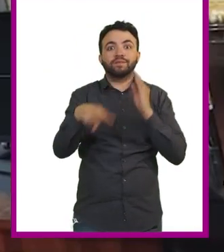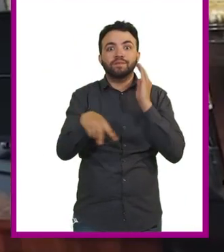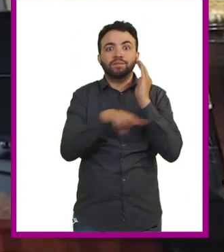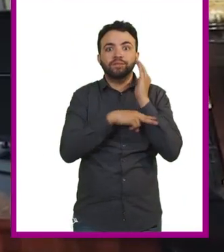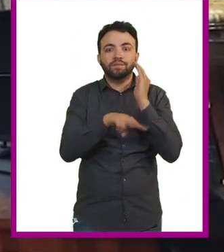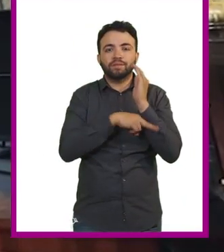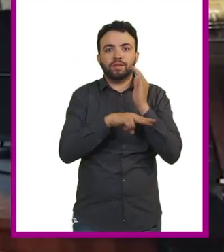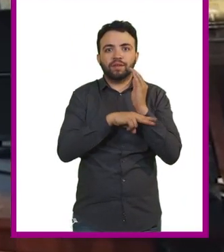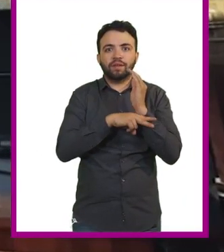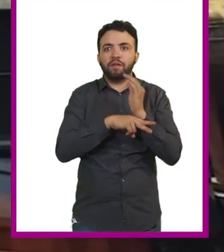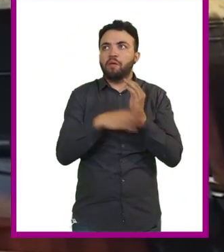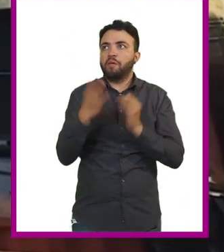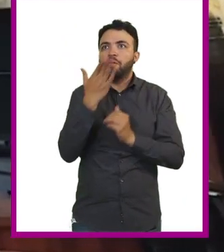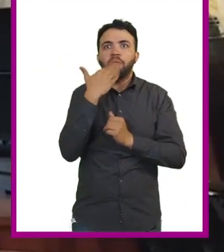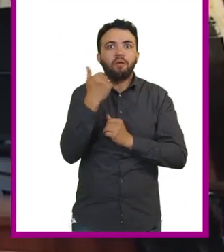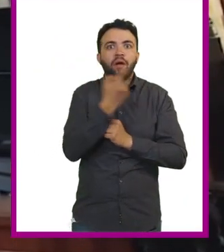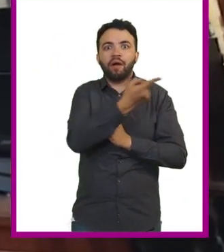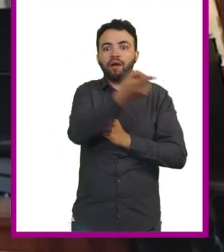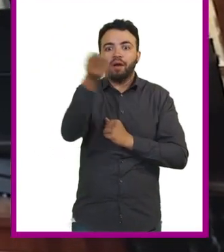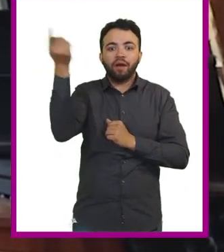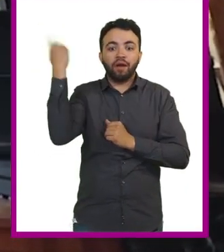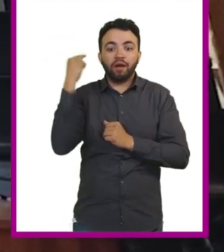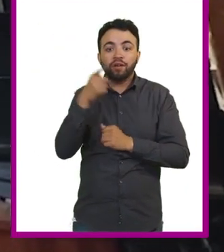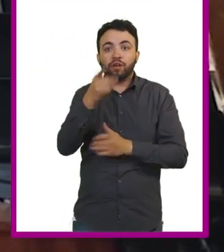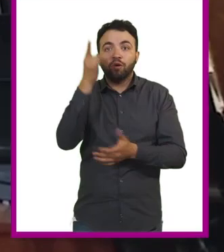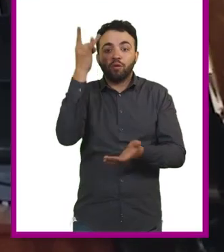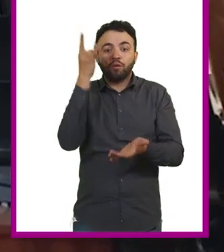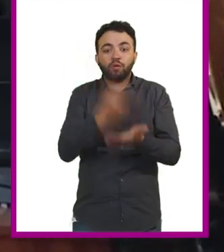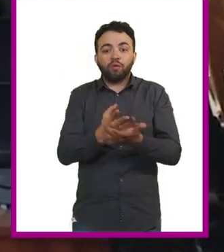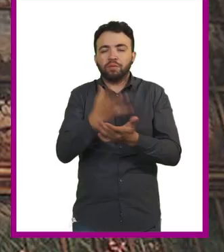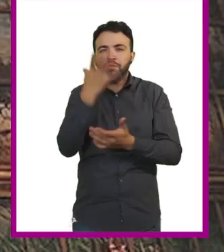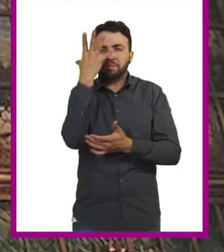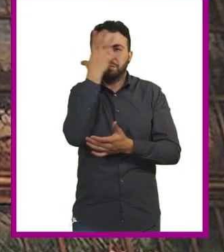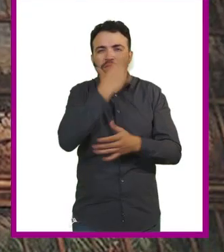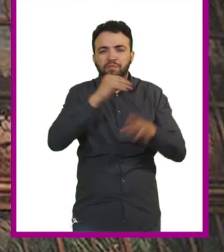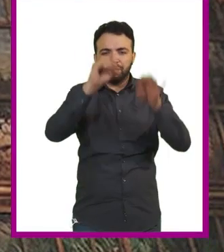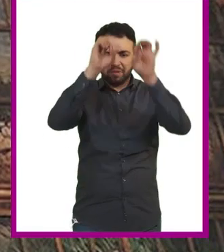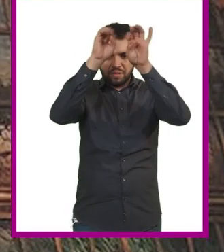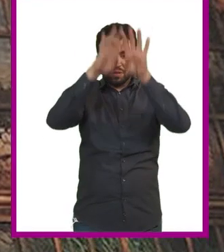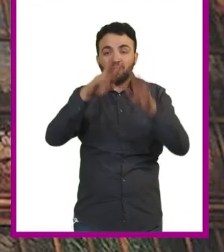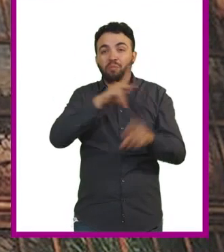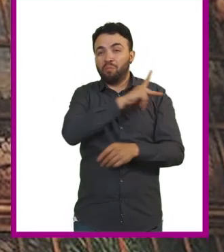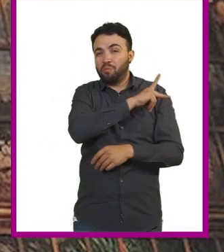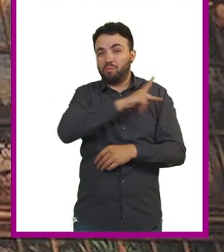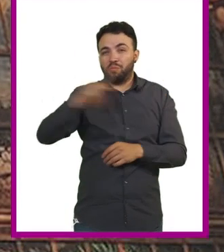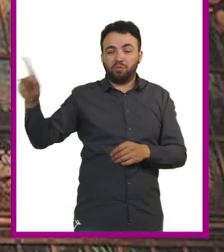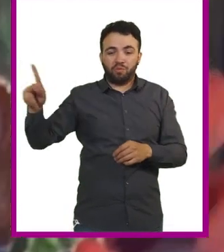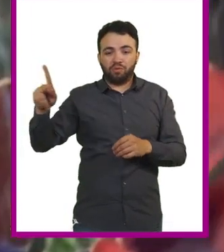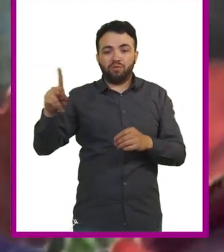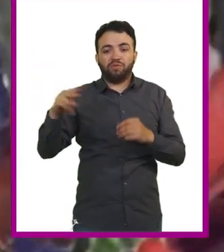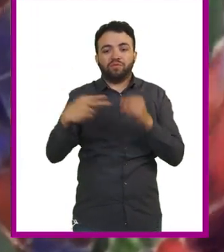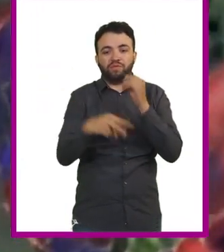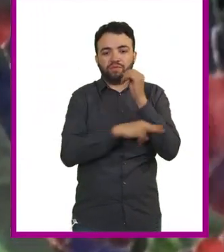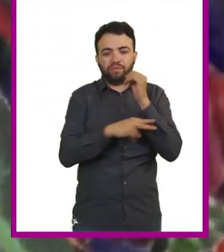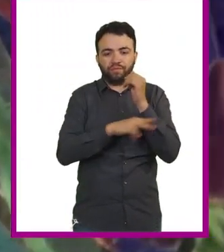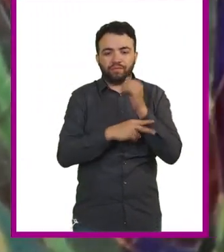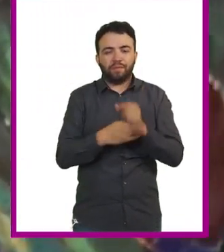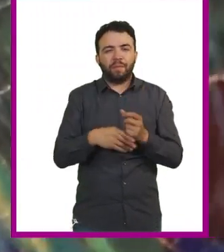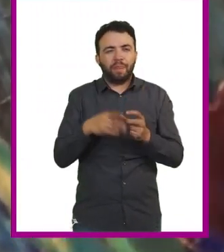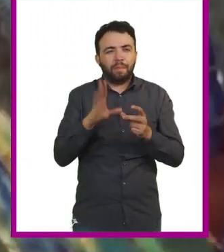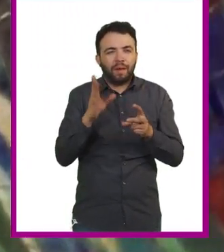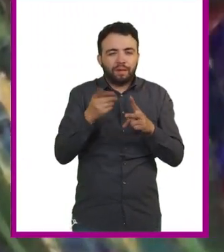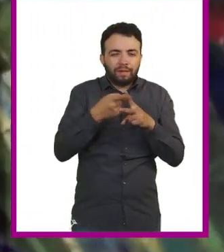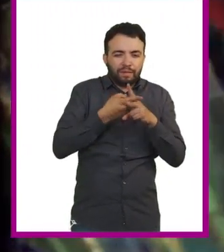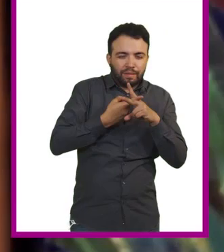Artes. La sala principal es la única que cuenta con esta maravillosa pieza hecha en su totalidad de cristal. Como a principios del